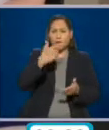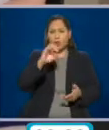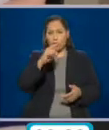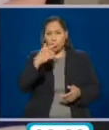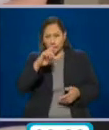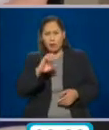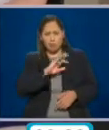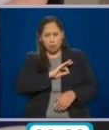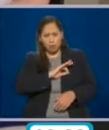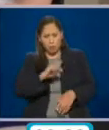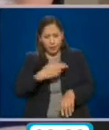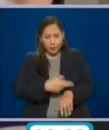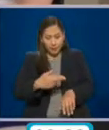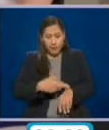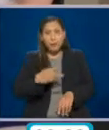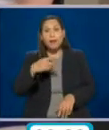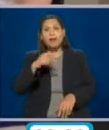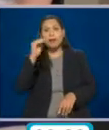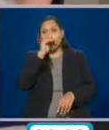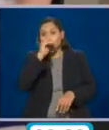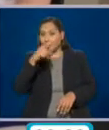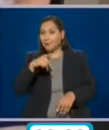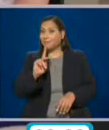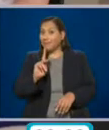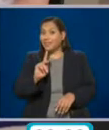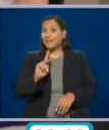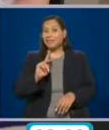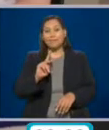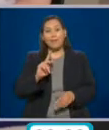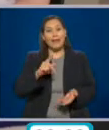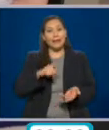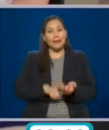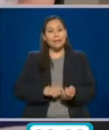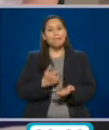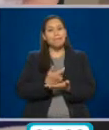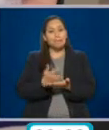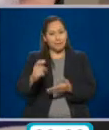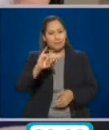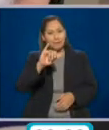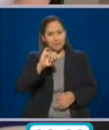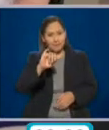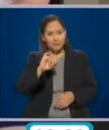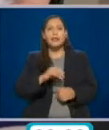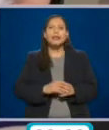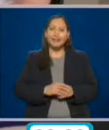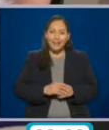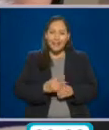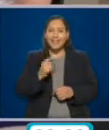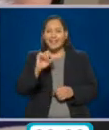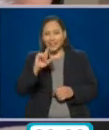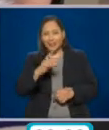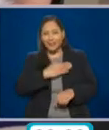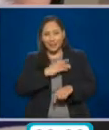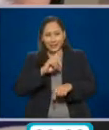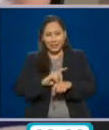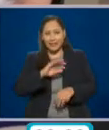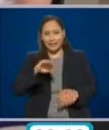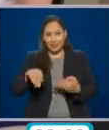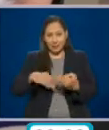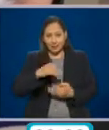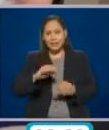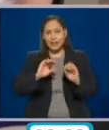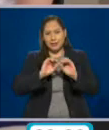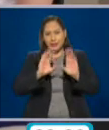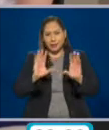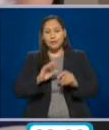hacer de manera gratuita, pero en realidad tiene un costo, comisionado. Bueno, ¿qué tal? Buenos días a todos. Por